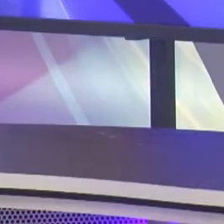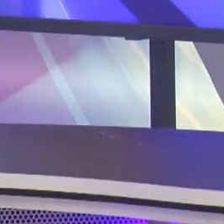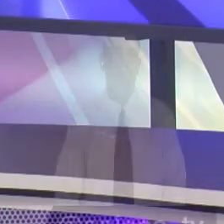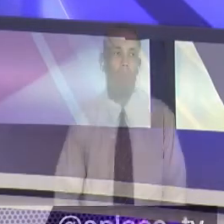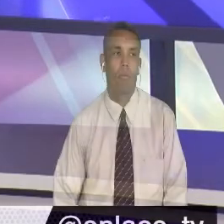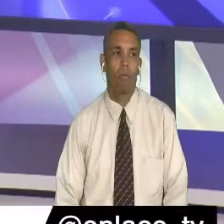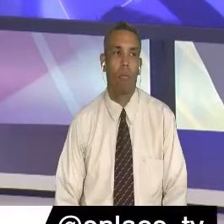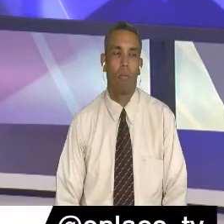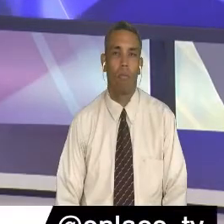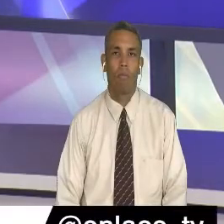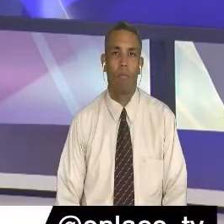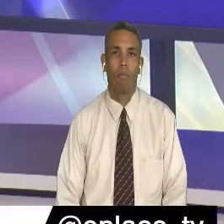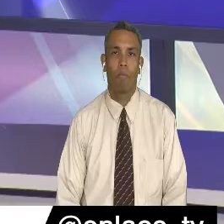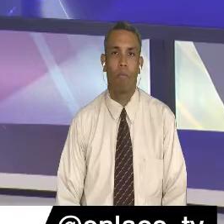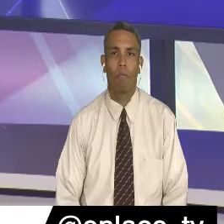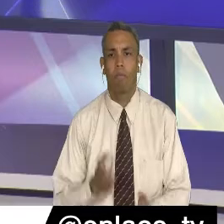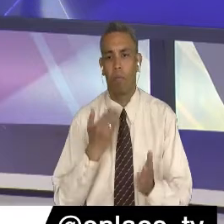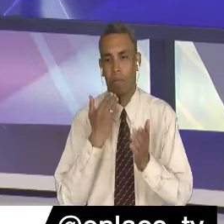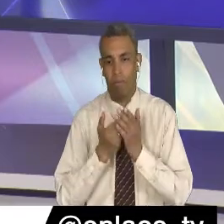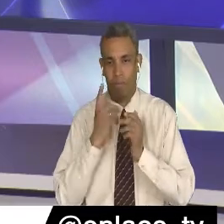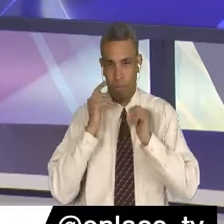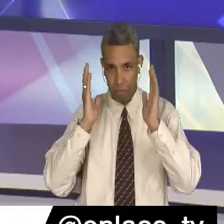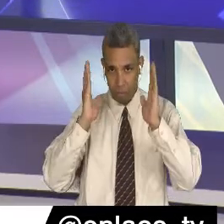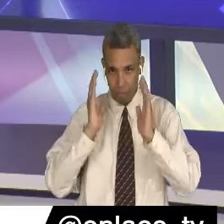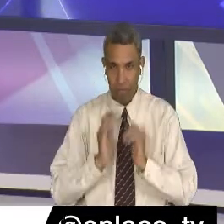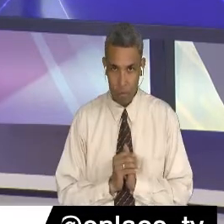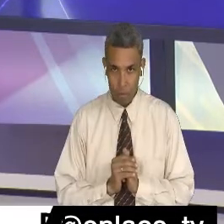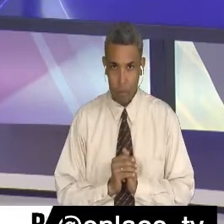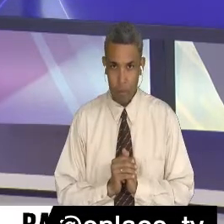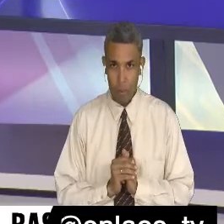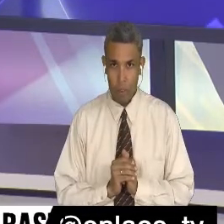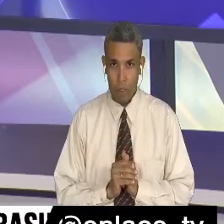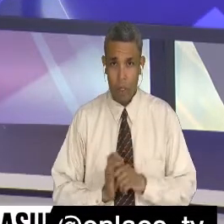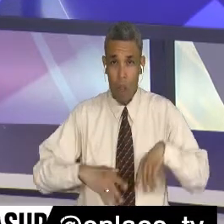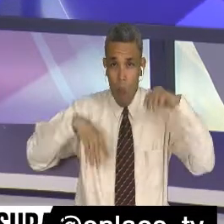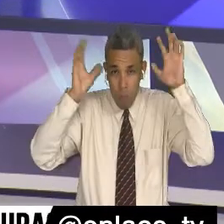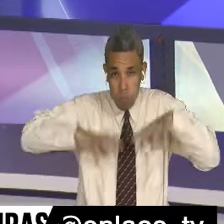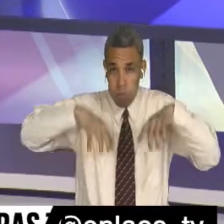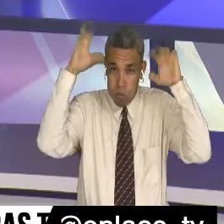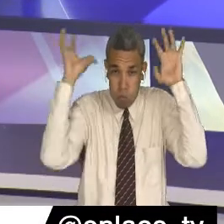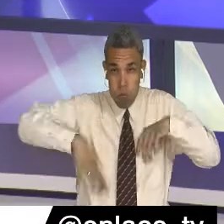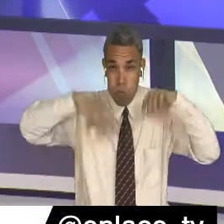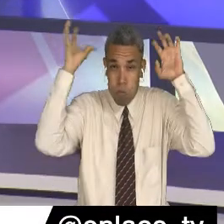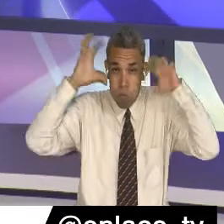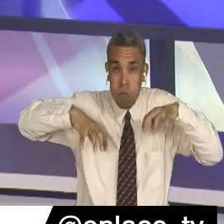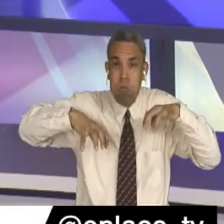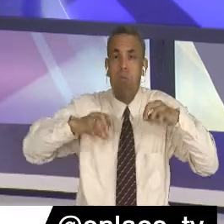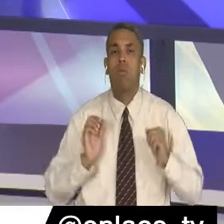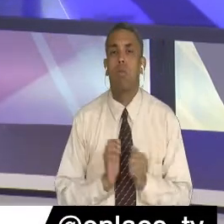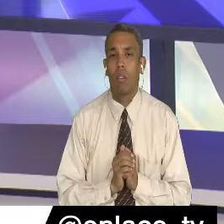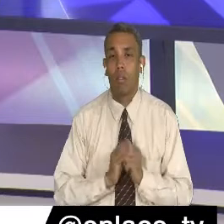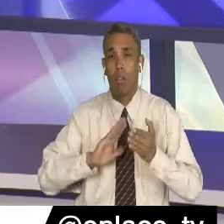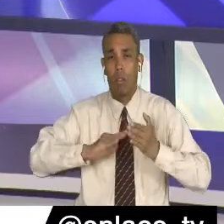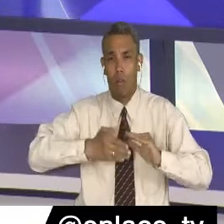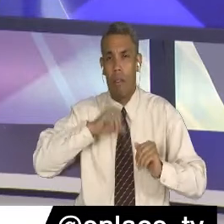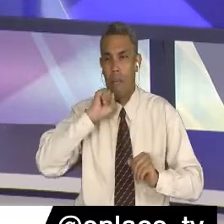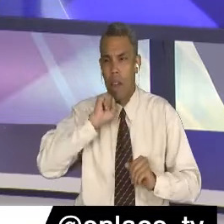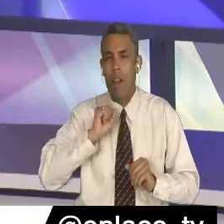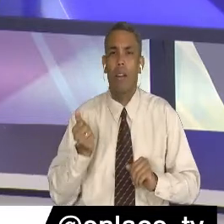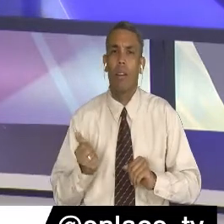Gracias por continuar con nosotros en Enlace Noticias. Las constantes lluvias tienen preocupados a los comerciantes y habitantes del sector del